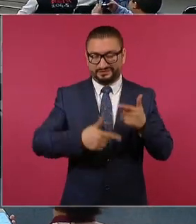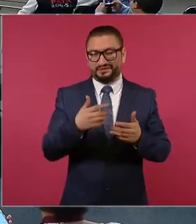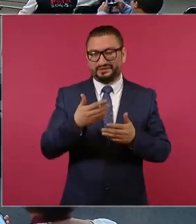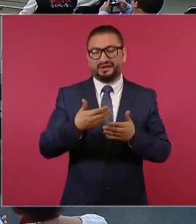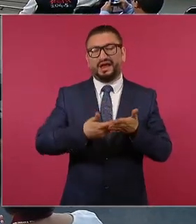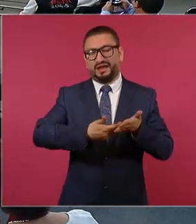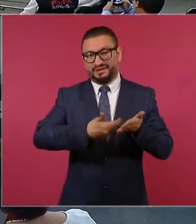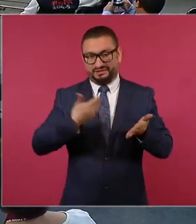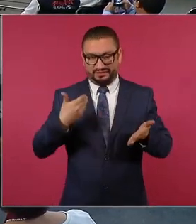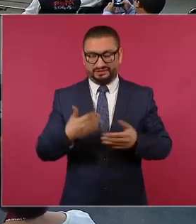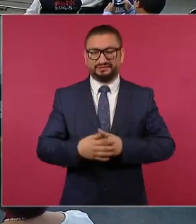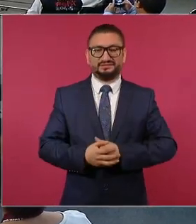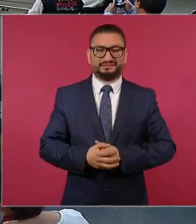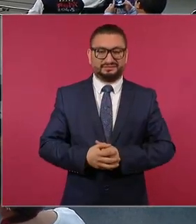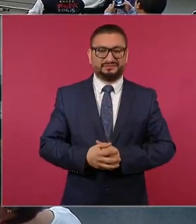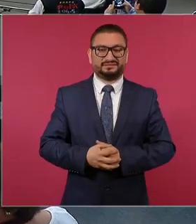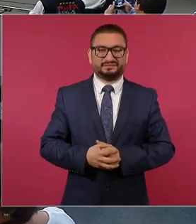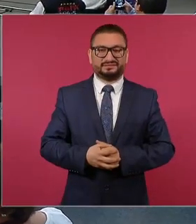medicina preventiva